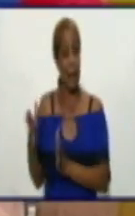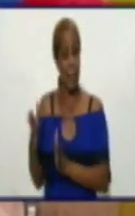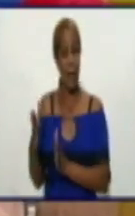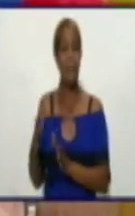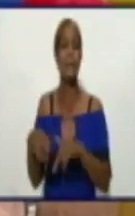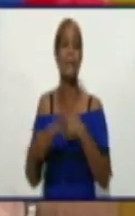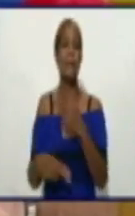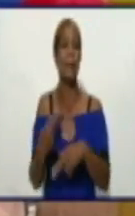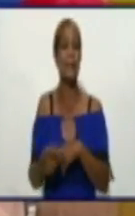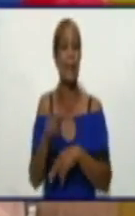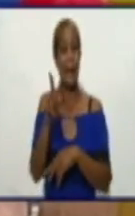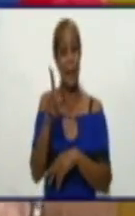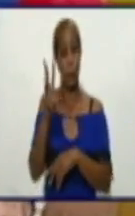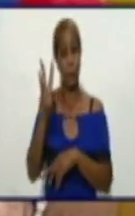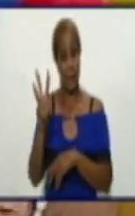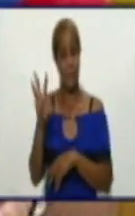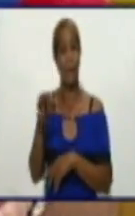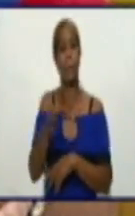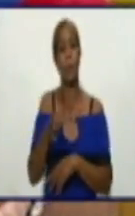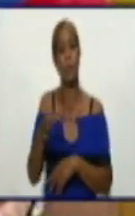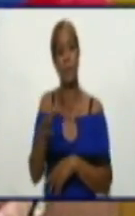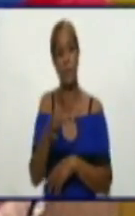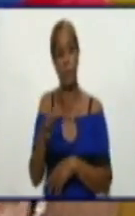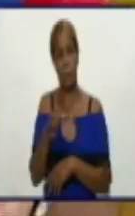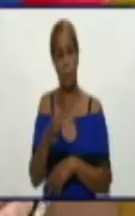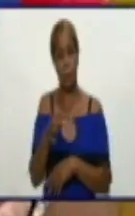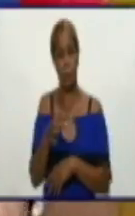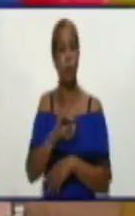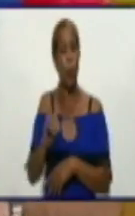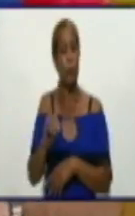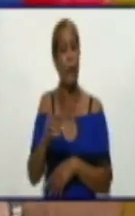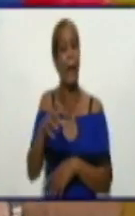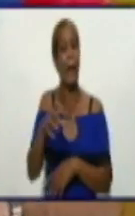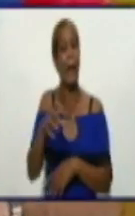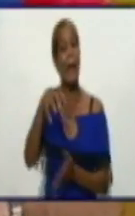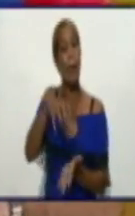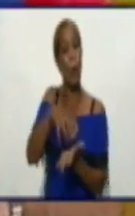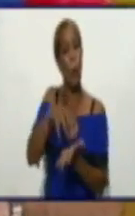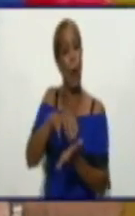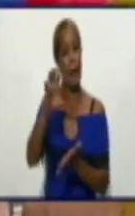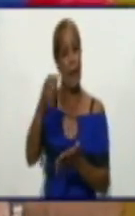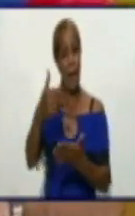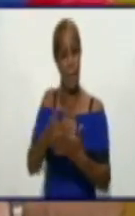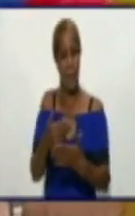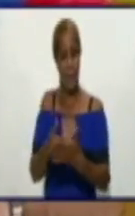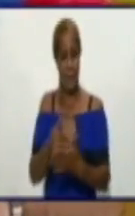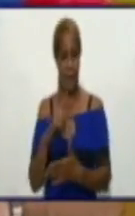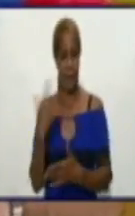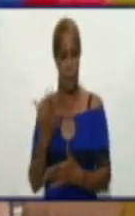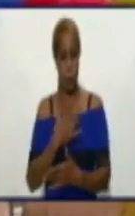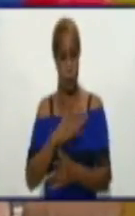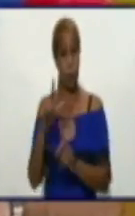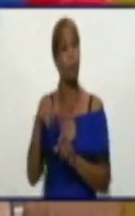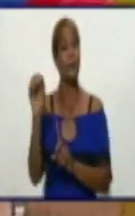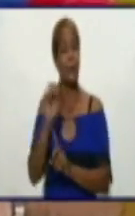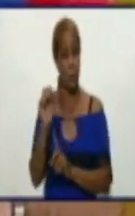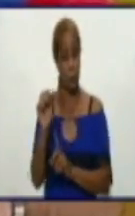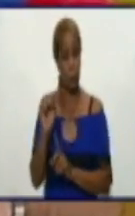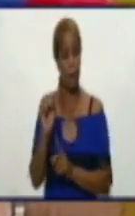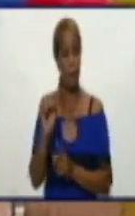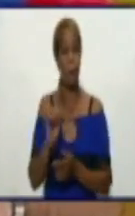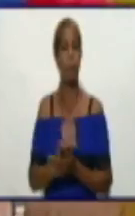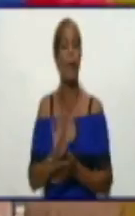nuestros, es decir, en las bases nuestras, precisamente en las bases de transporte nuestras, en los 13 municipios. A partir de ese